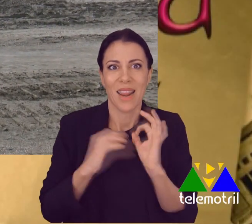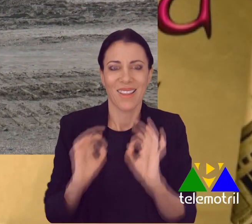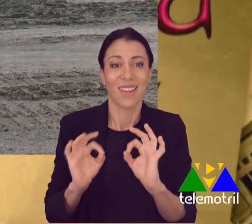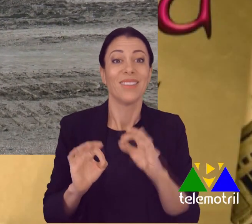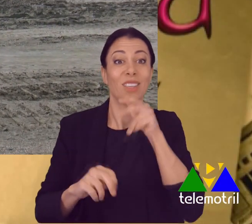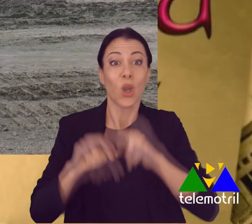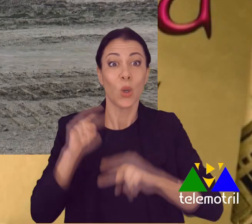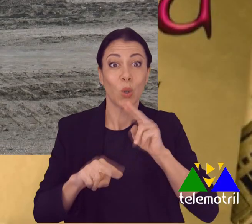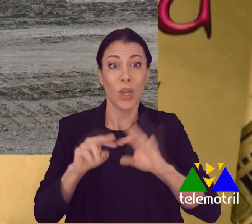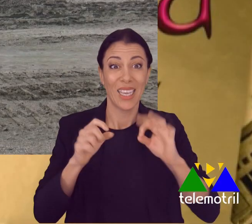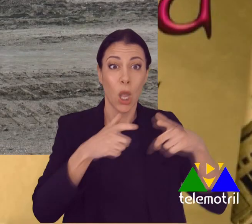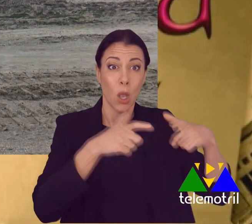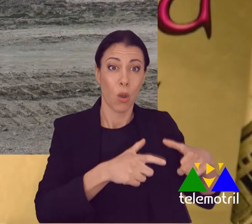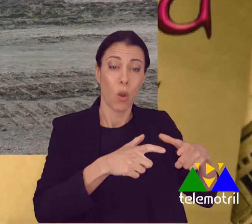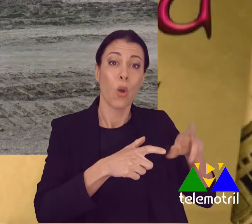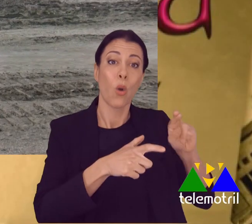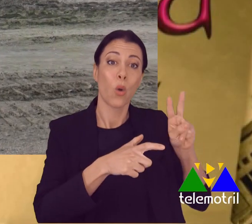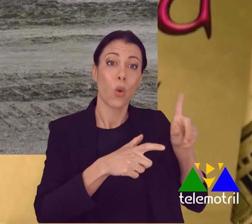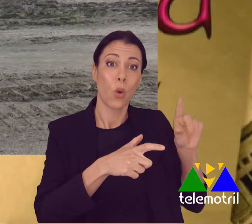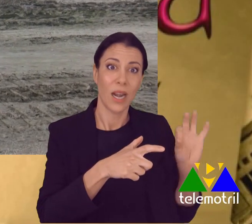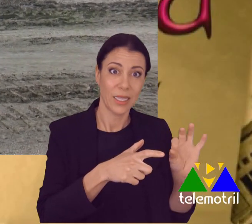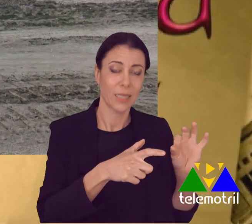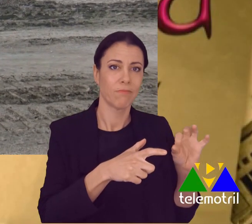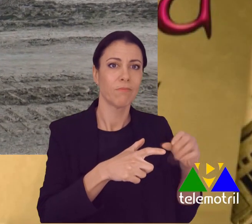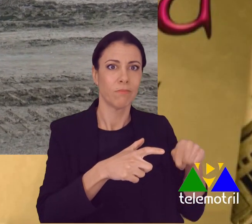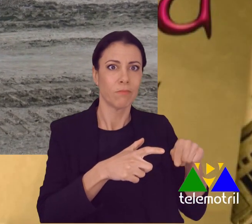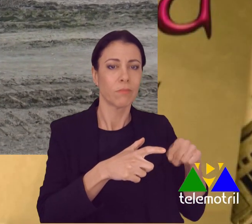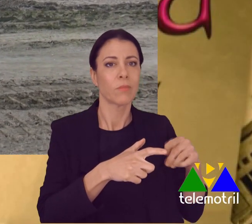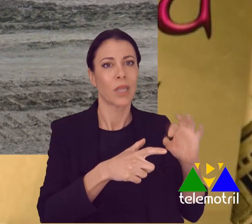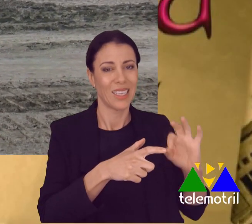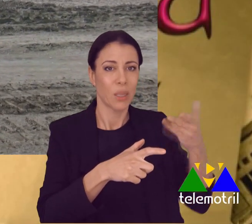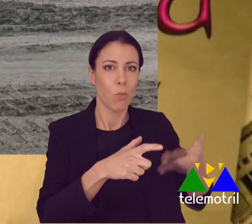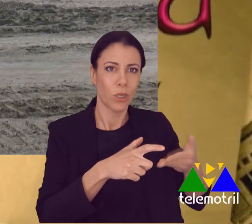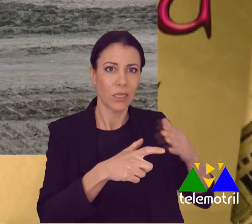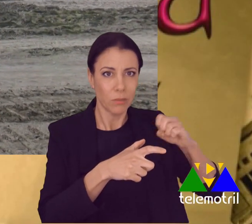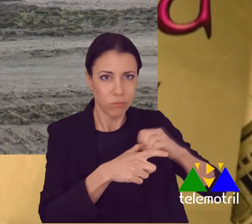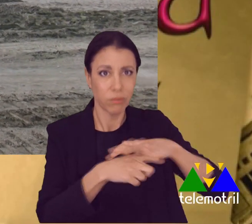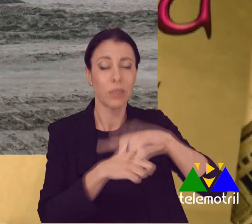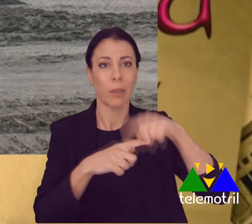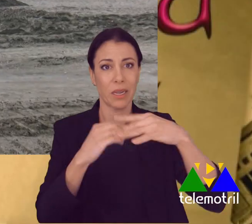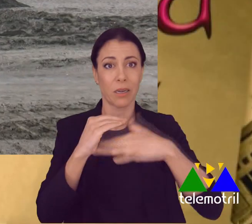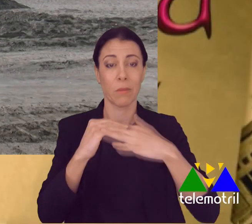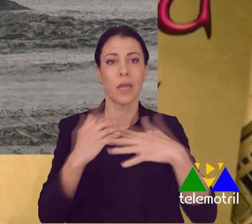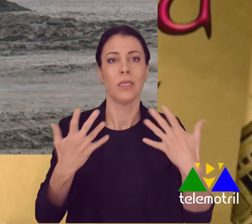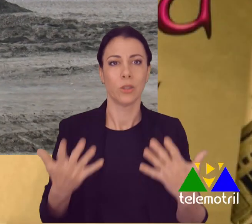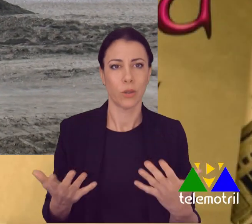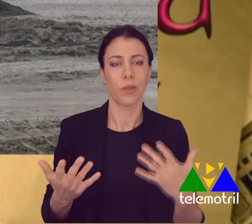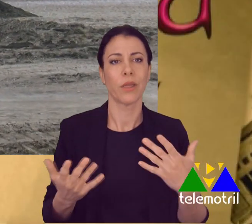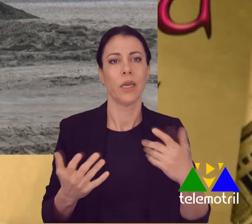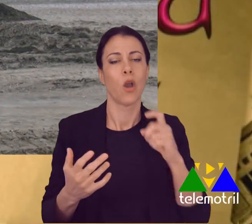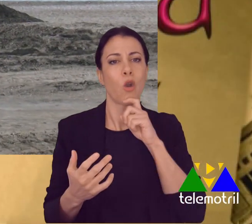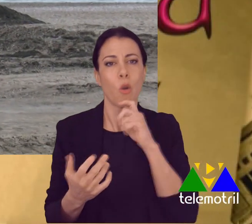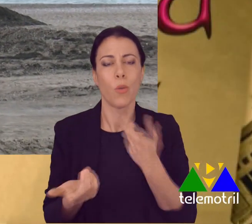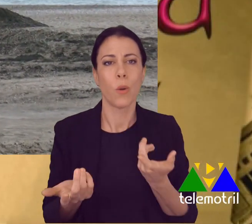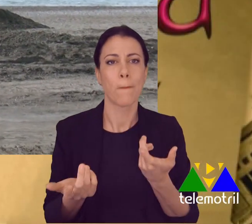se construye la presa de Rules, el aporte, pues siempre hemos estado hablando precisamente de la importancia y de todo lo que se ha retranqueado precisamente, pues el